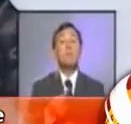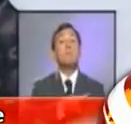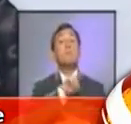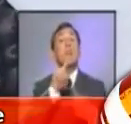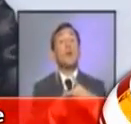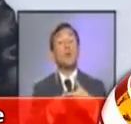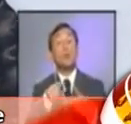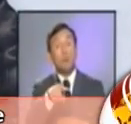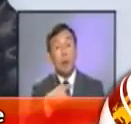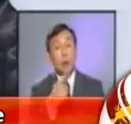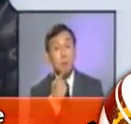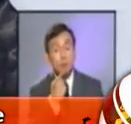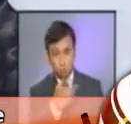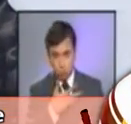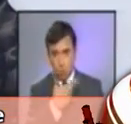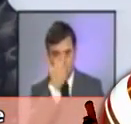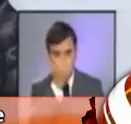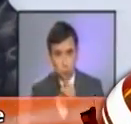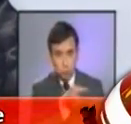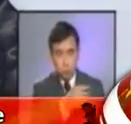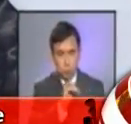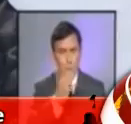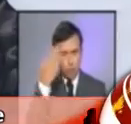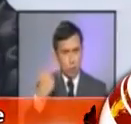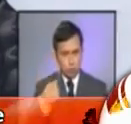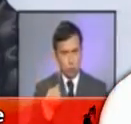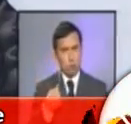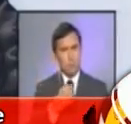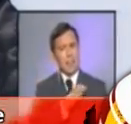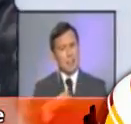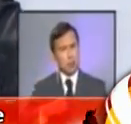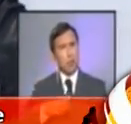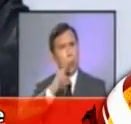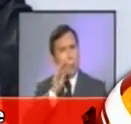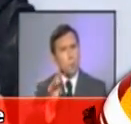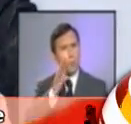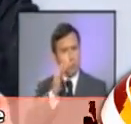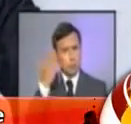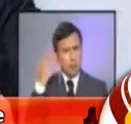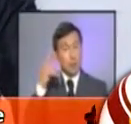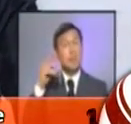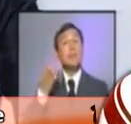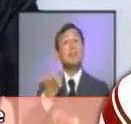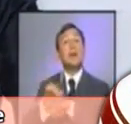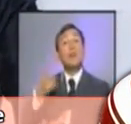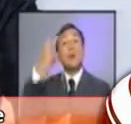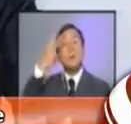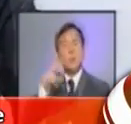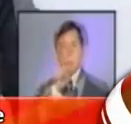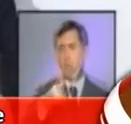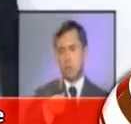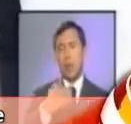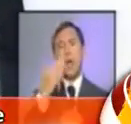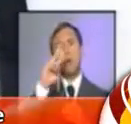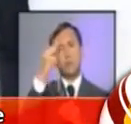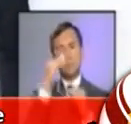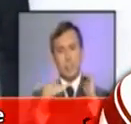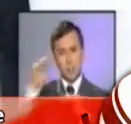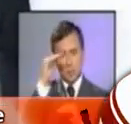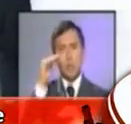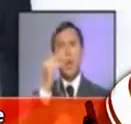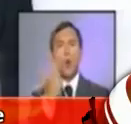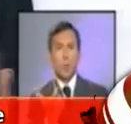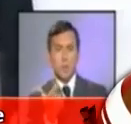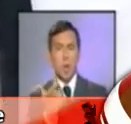ausente en sesiones importantes mientras fue coordinadora de la bancada del pan en la cámara de diputados y cobró como si hubiera estado en su oportunidad